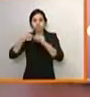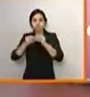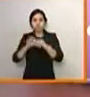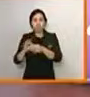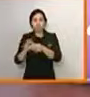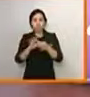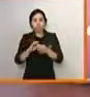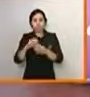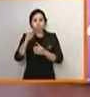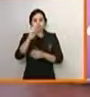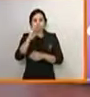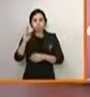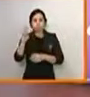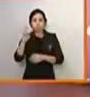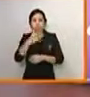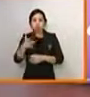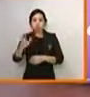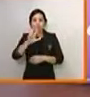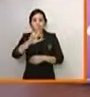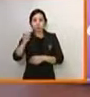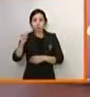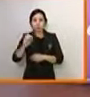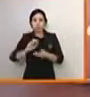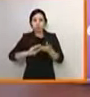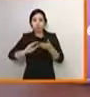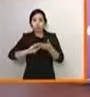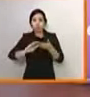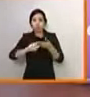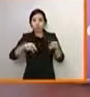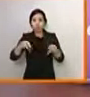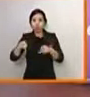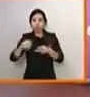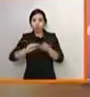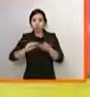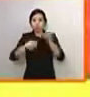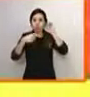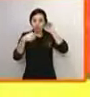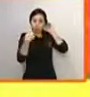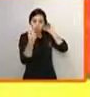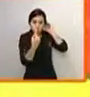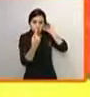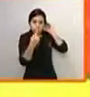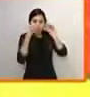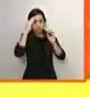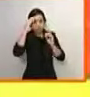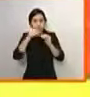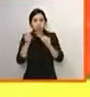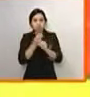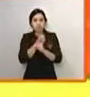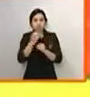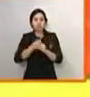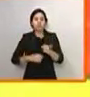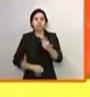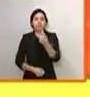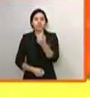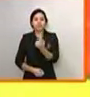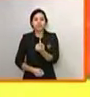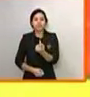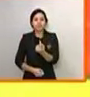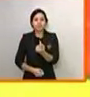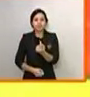relativos el 07 y el 30. Para todas las personas que invirtieron con más uno, el número ganador es